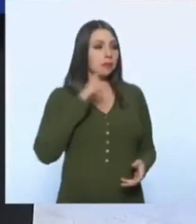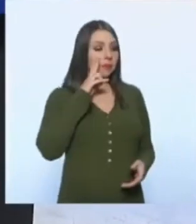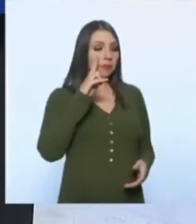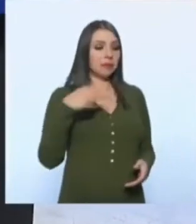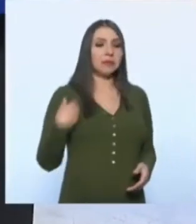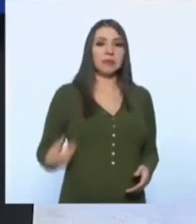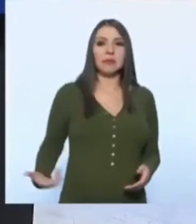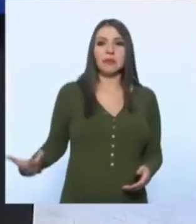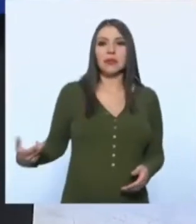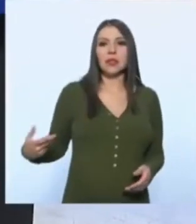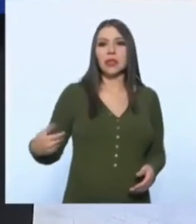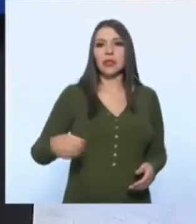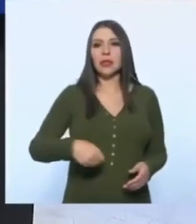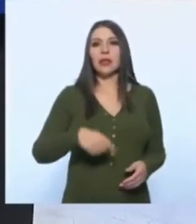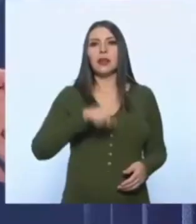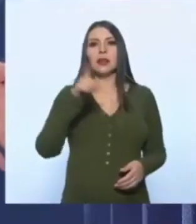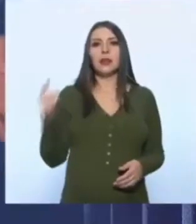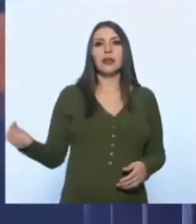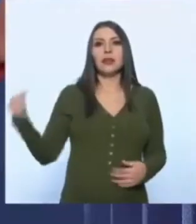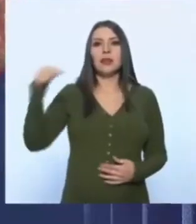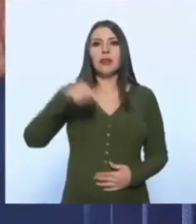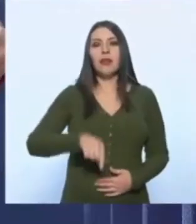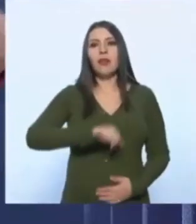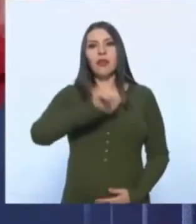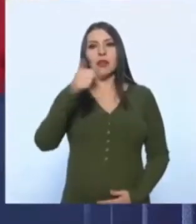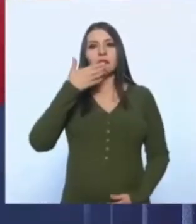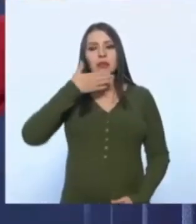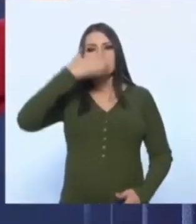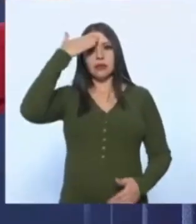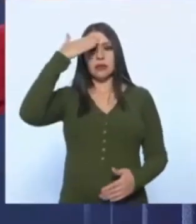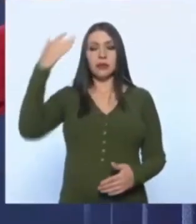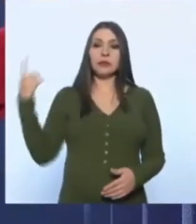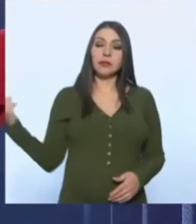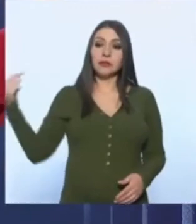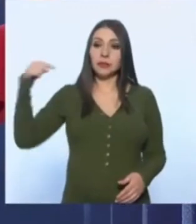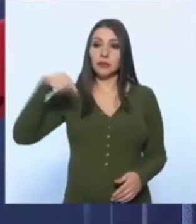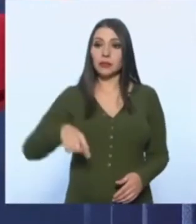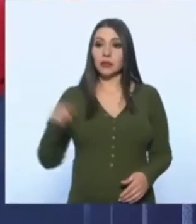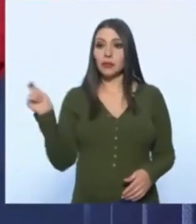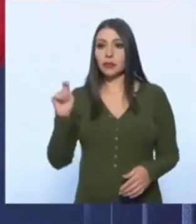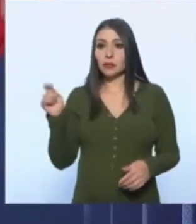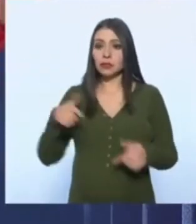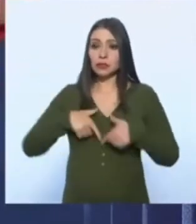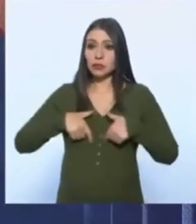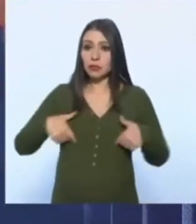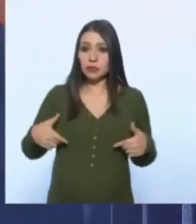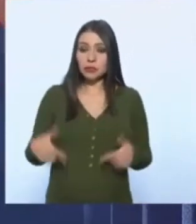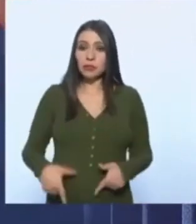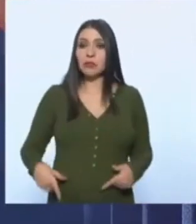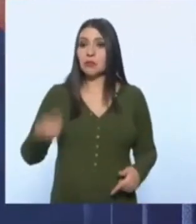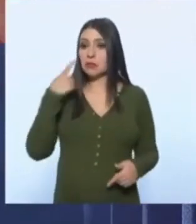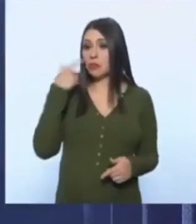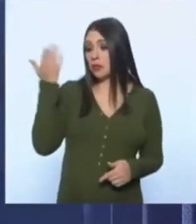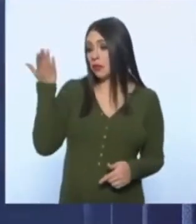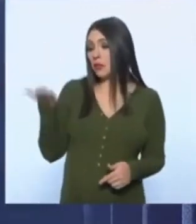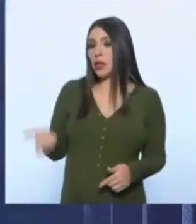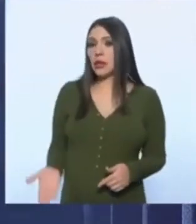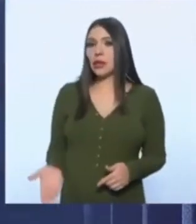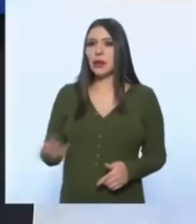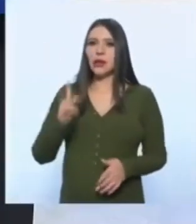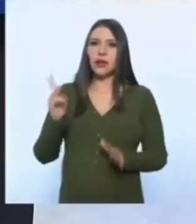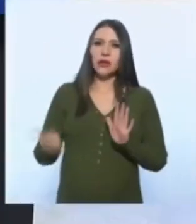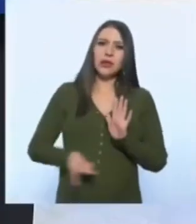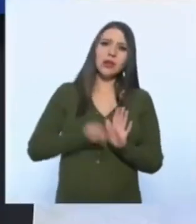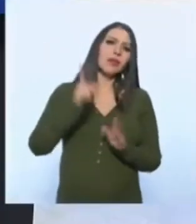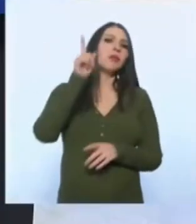tengo. Y llegan aquí los varones de Occidente con sus parejas en bikini y dicen, miren, esto es lo que tengo. Y de nueva